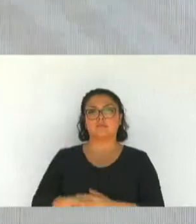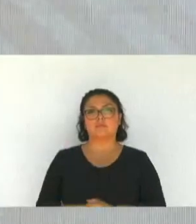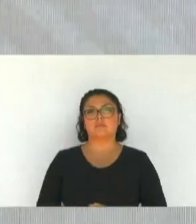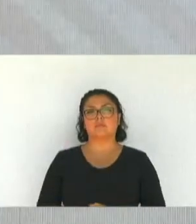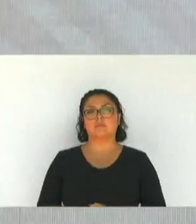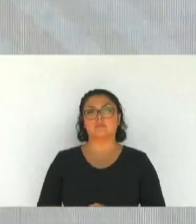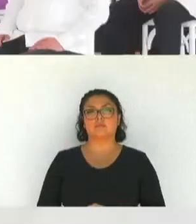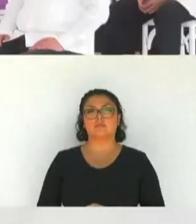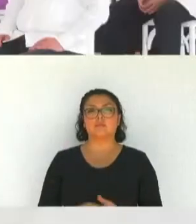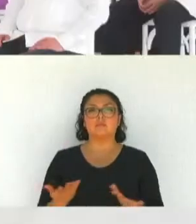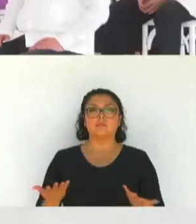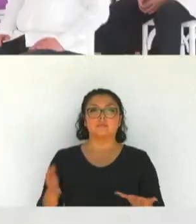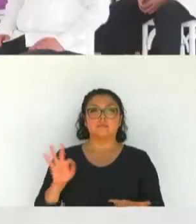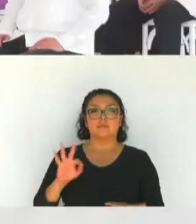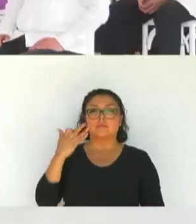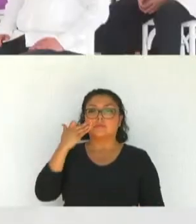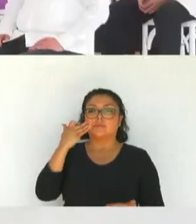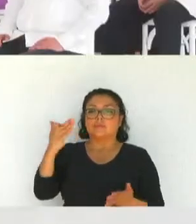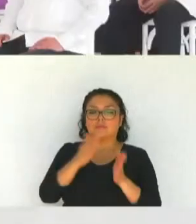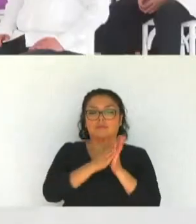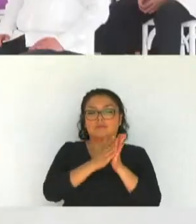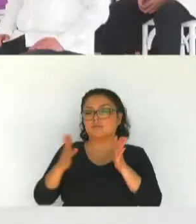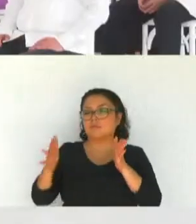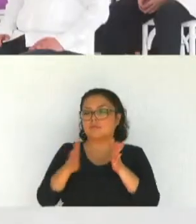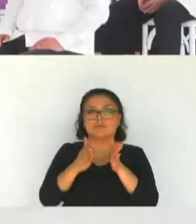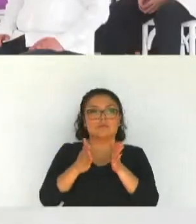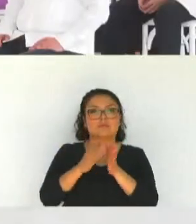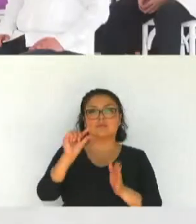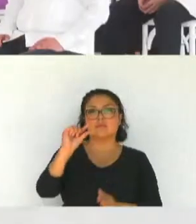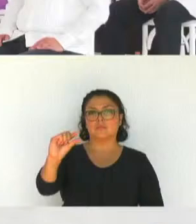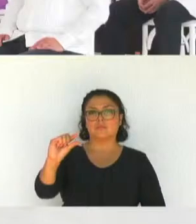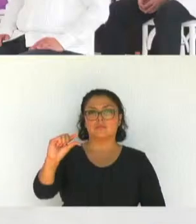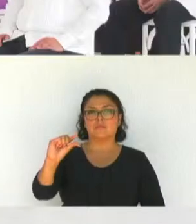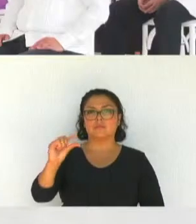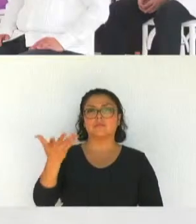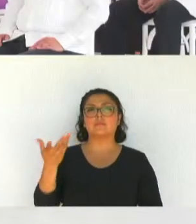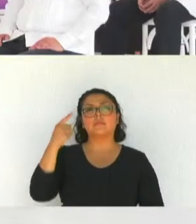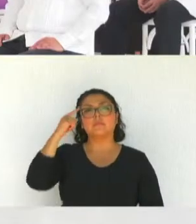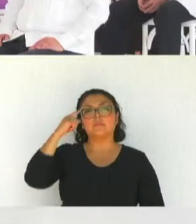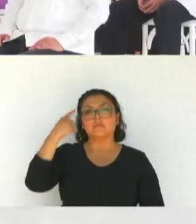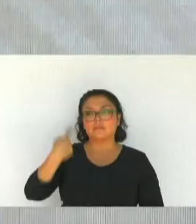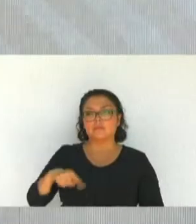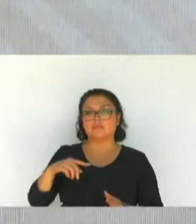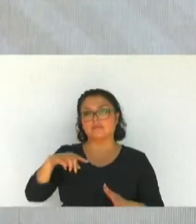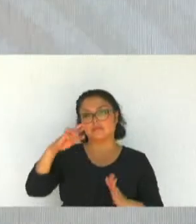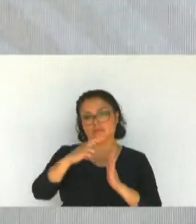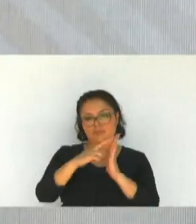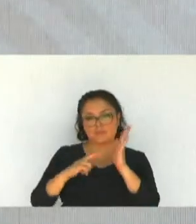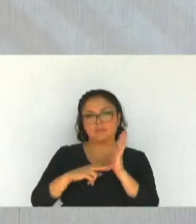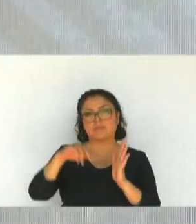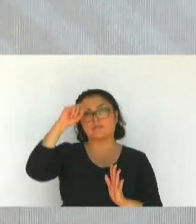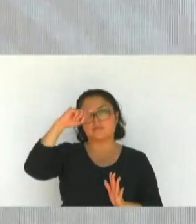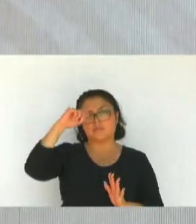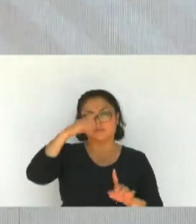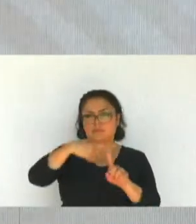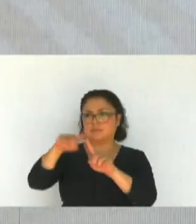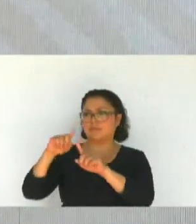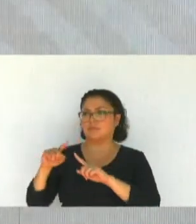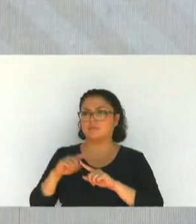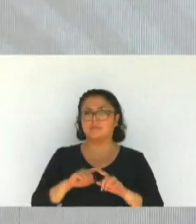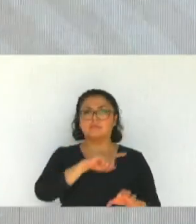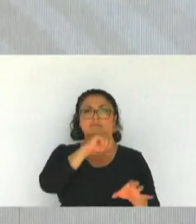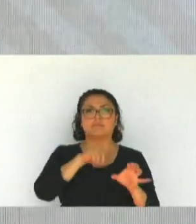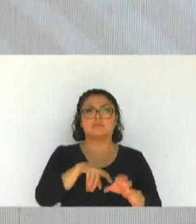la reapertura gracias a los protocolos desarrollados por quienes están aquí y por quienes se encuentran en las minas,